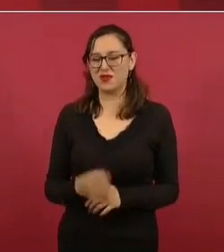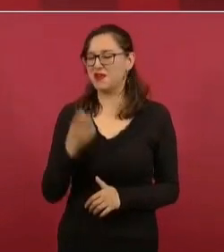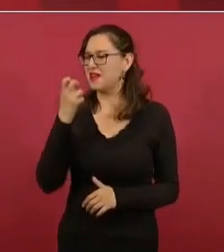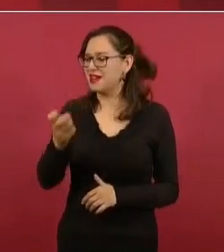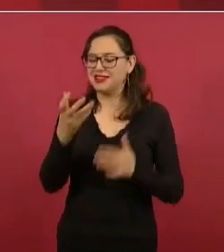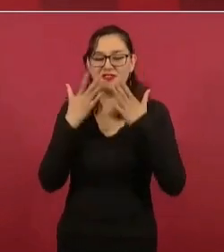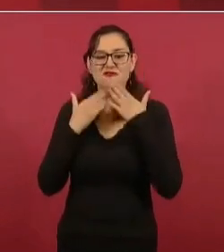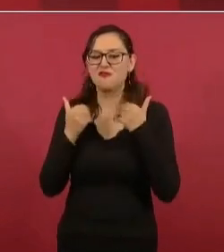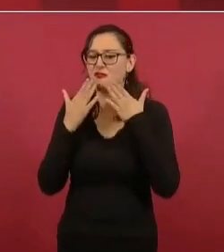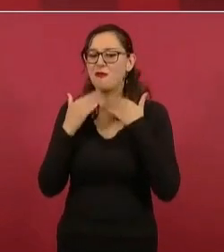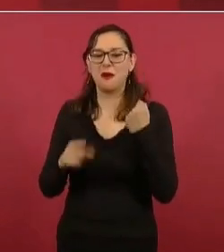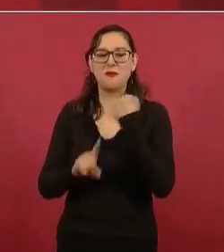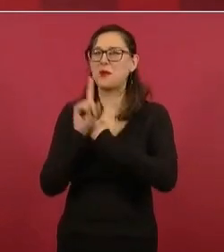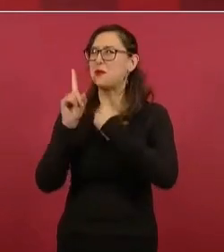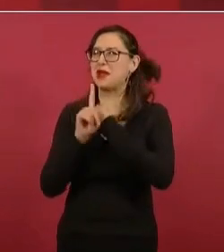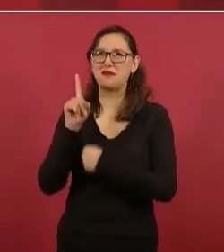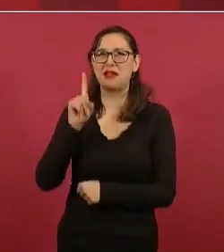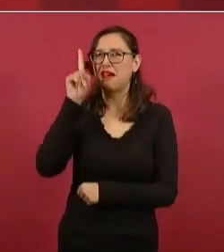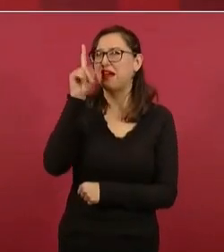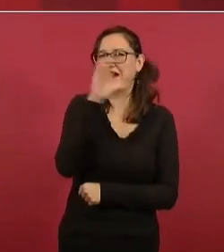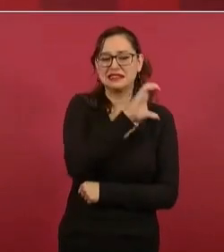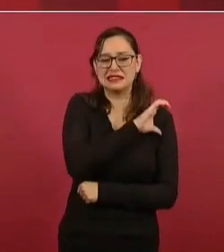de estos corruptos